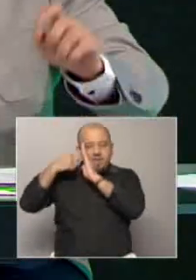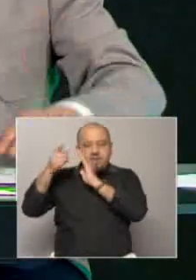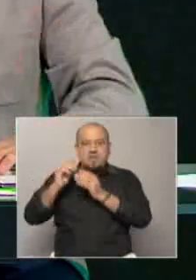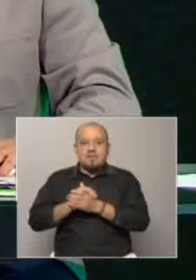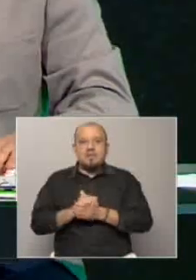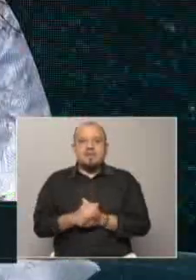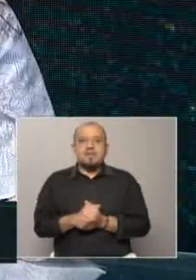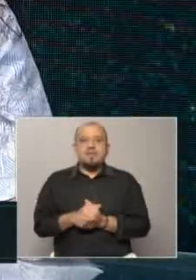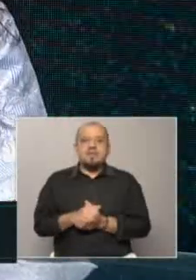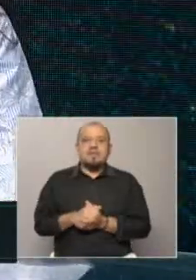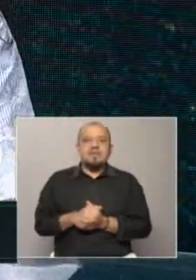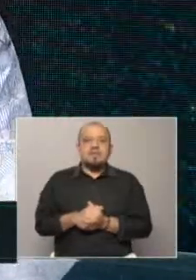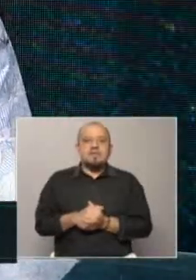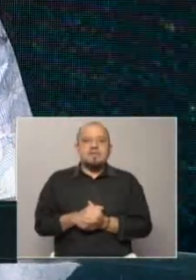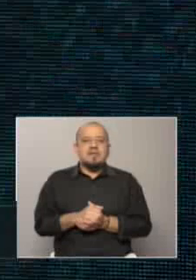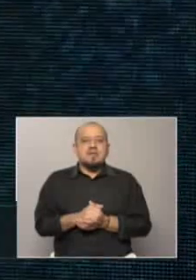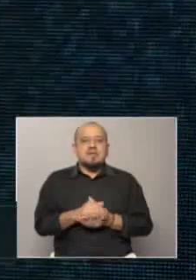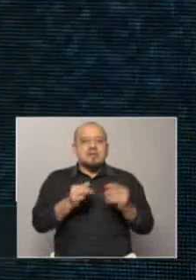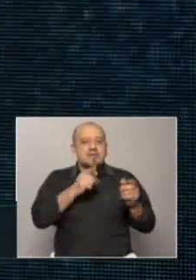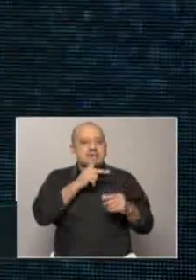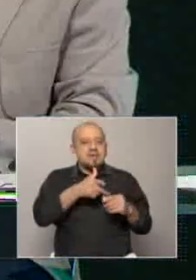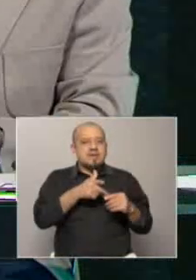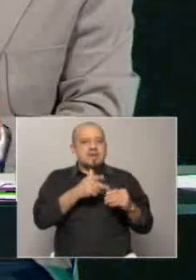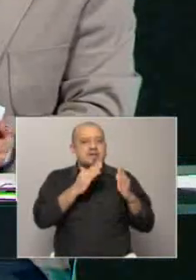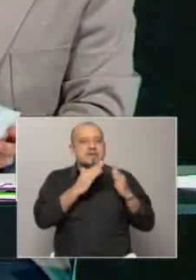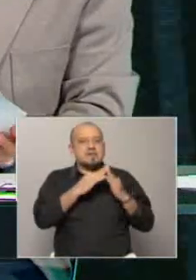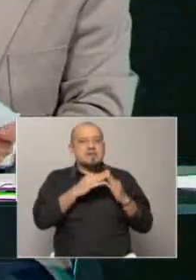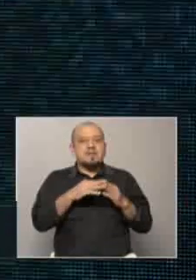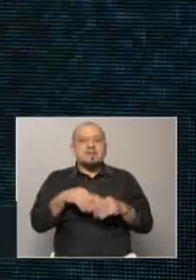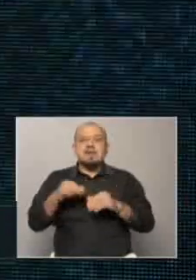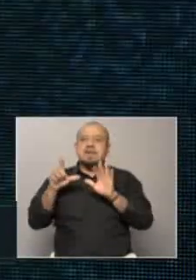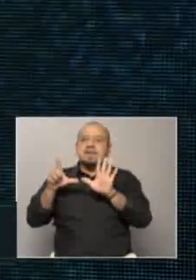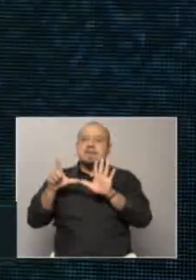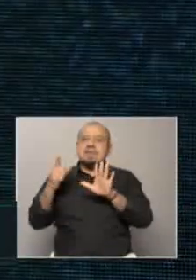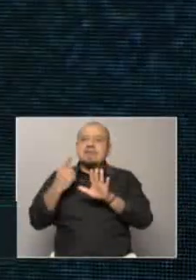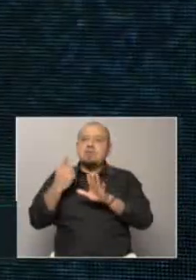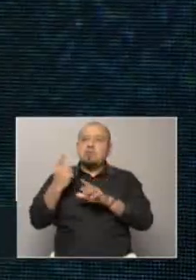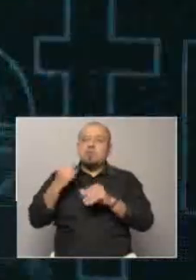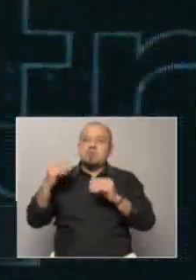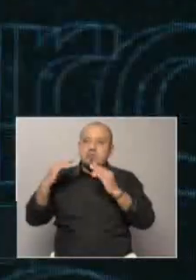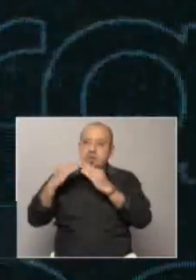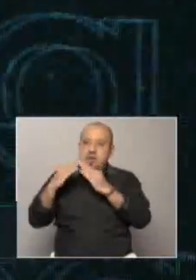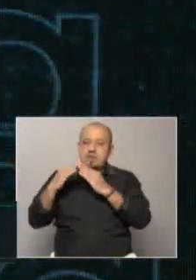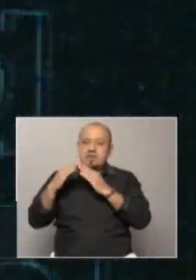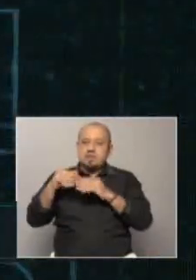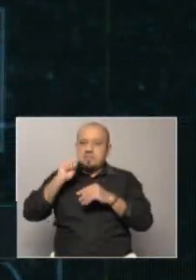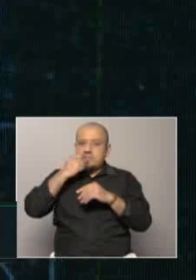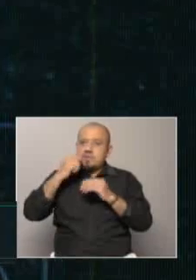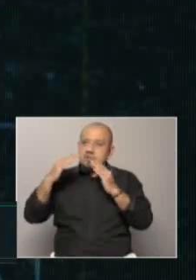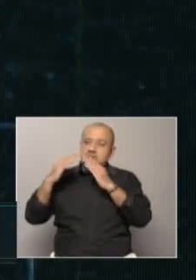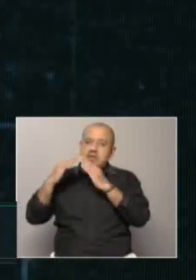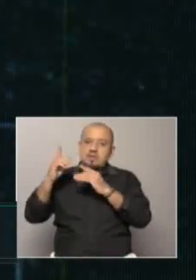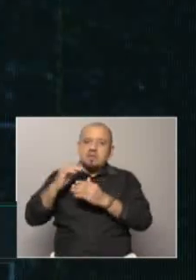¿Qué se hizo viral el video de la hija? Que 7 minutos mostrando la casa, preciosa casa igual, ¿eh? Le quiero decir, es una casa muy